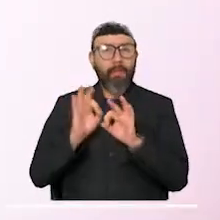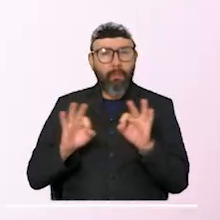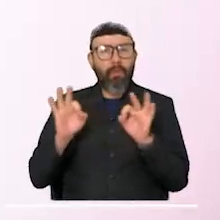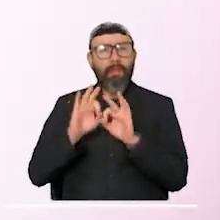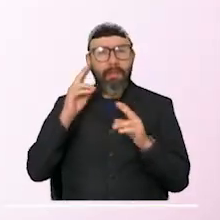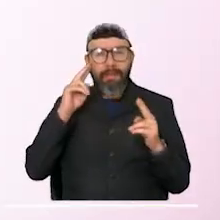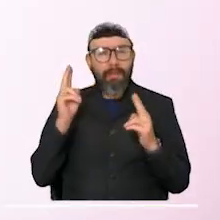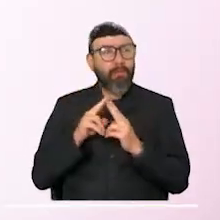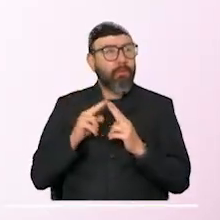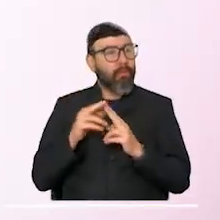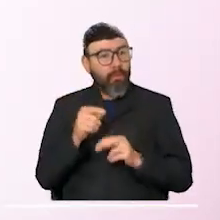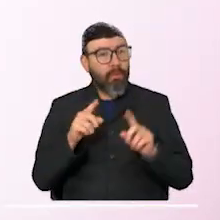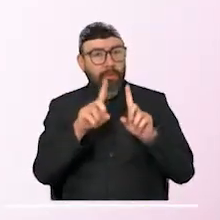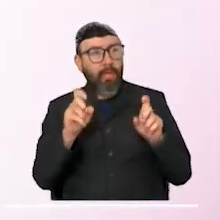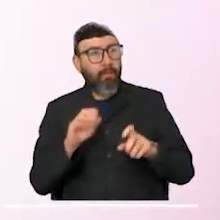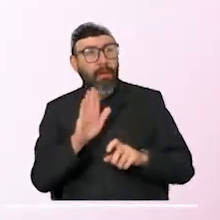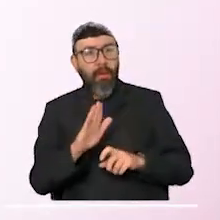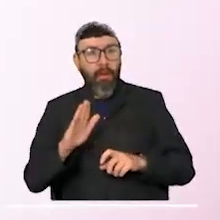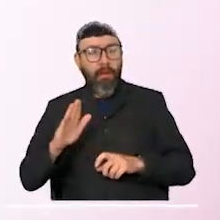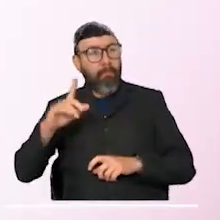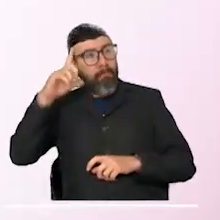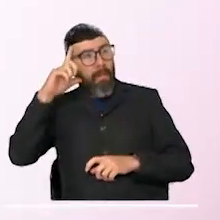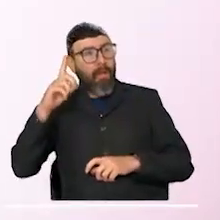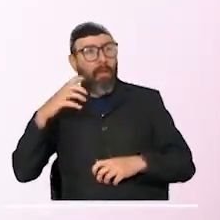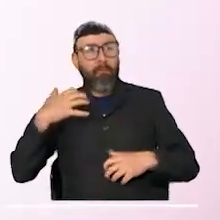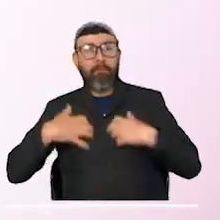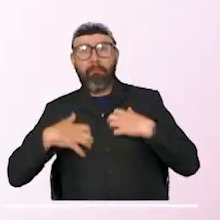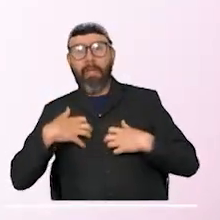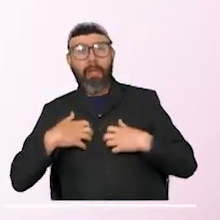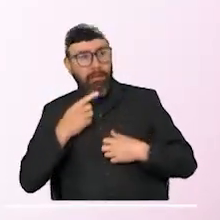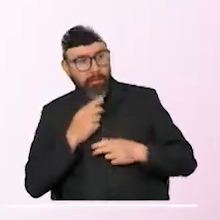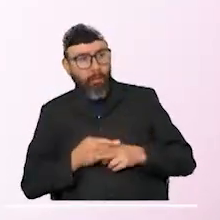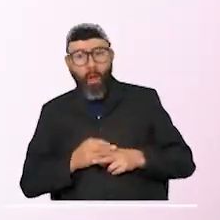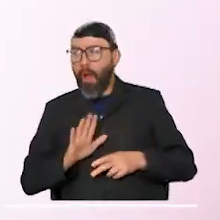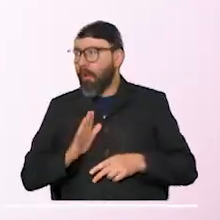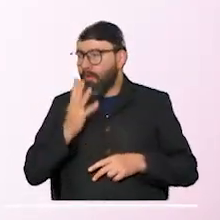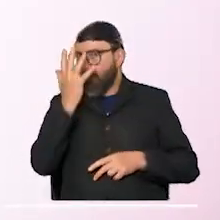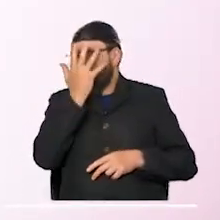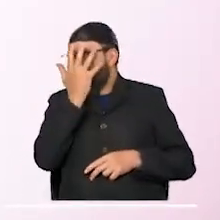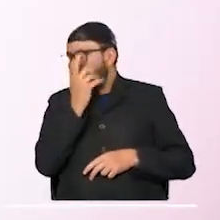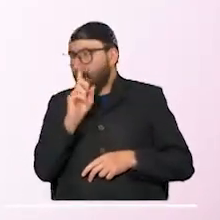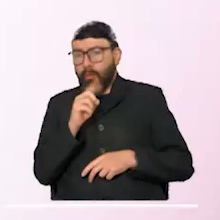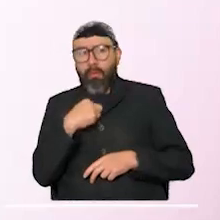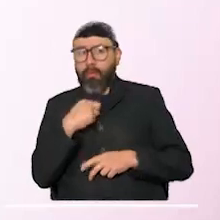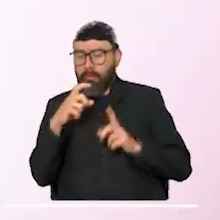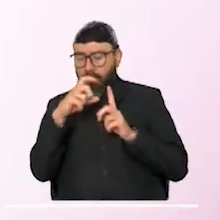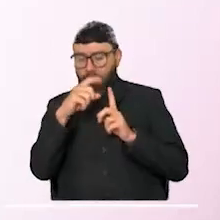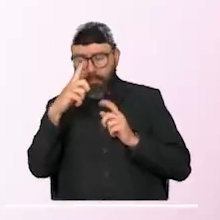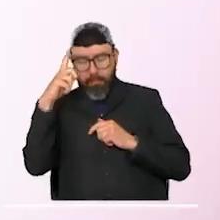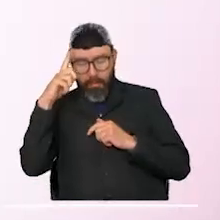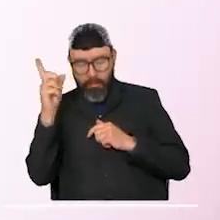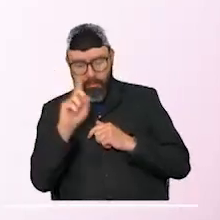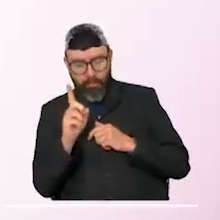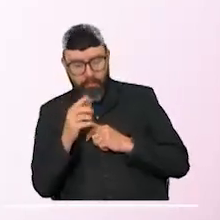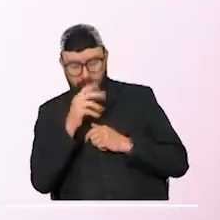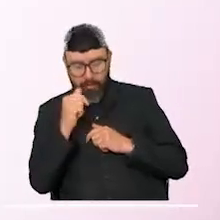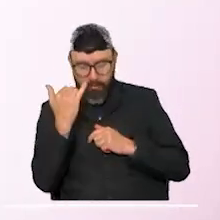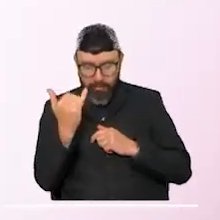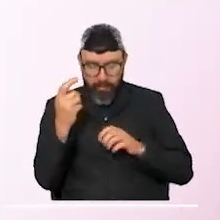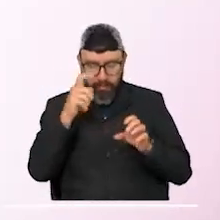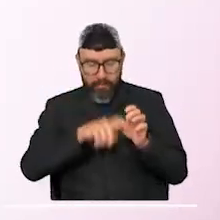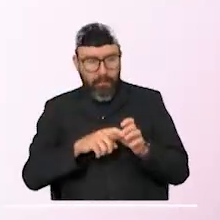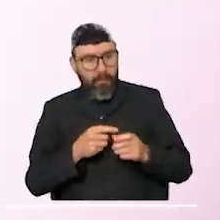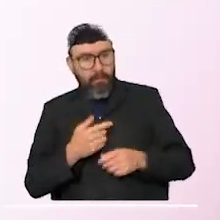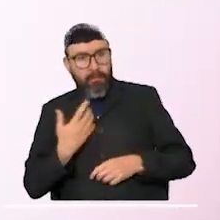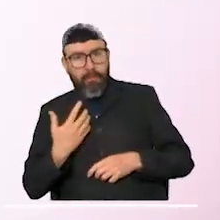no es un tema El que le tenemos que tener miedo fue algo que nos hablaron como la vagina entonces a todo el mundo le da pena hablarle le ponemos nombres diferentes según el país